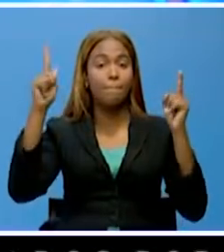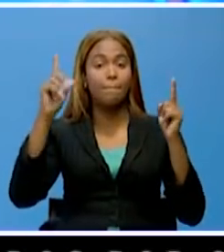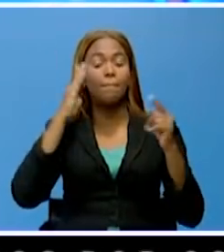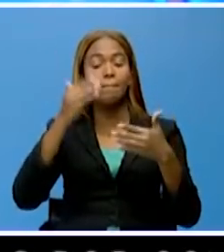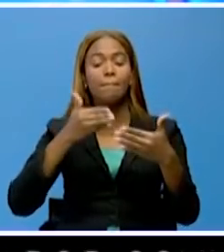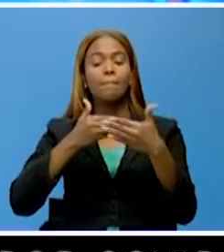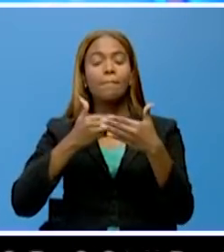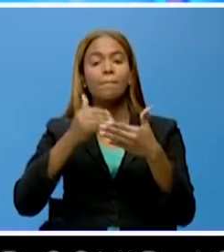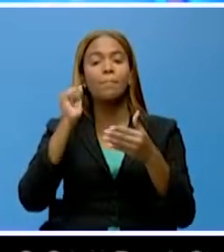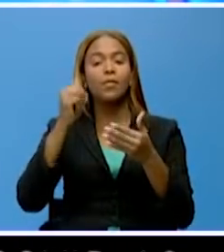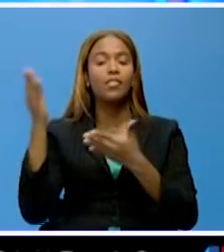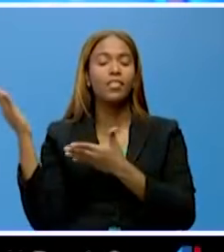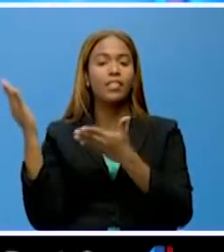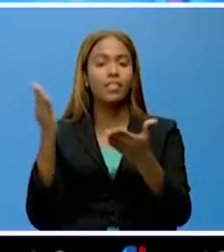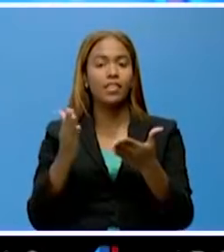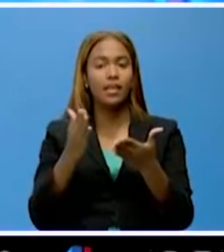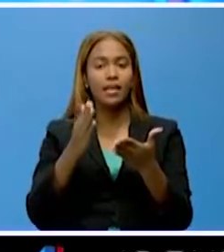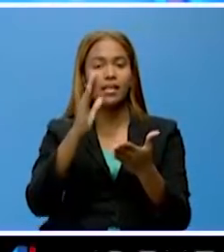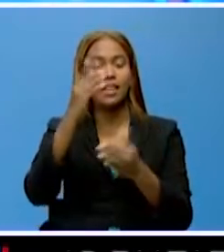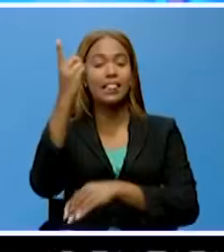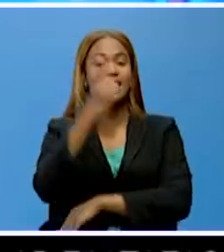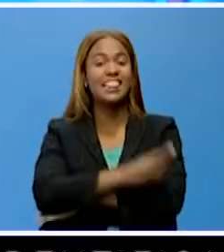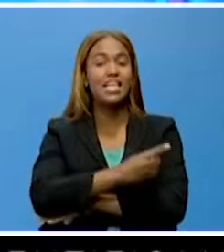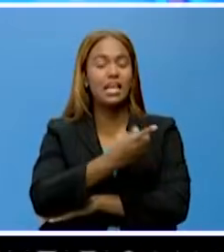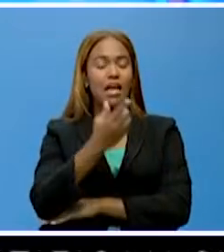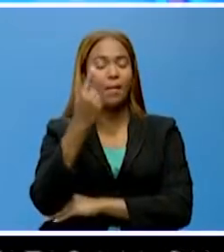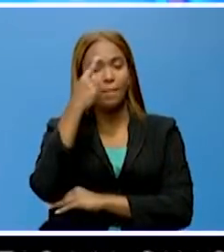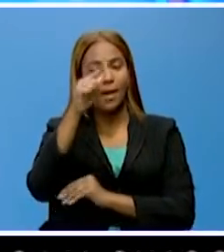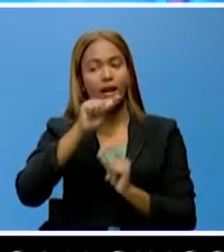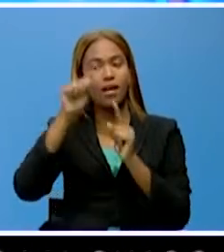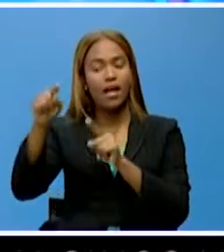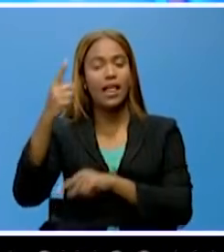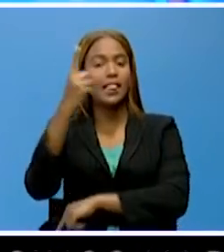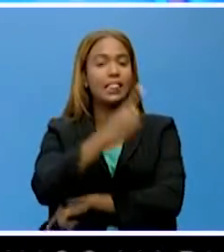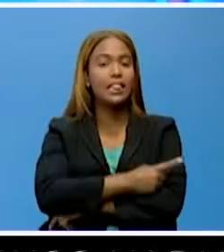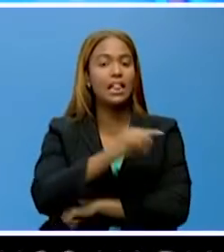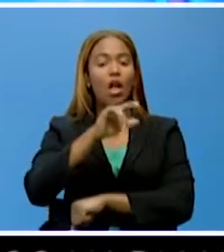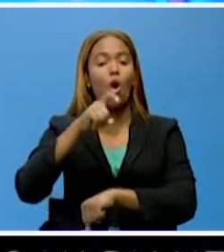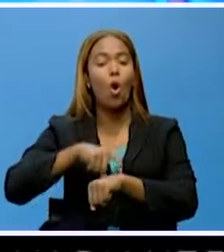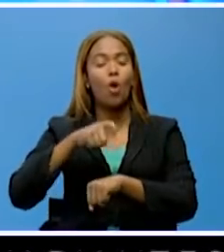próximo de que le llegue la cita. El día, la hora en que usted debe presentarse para la